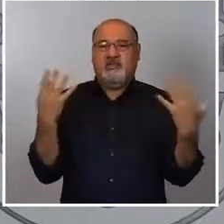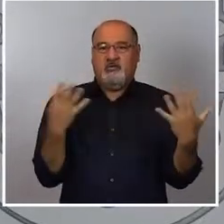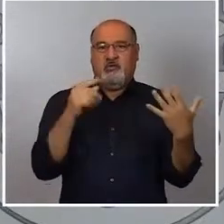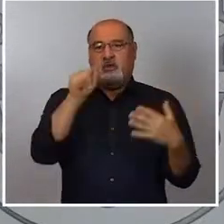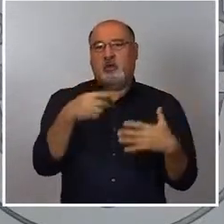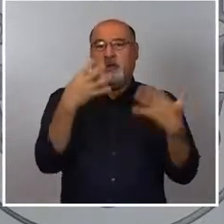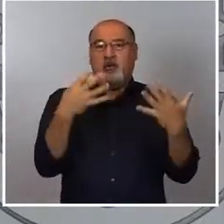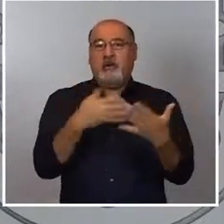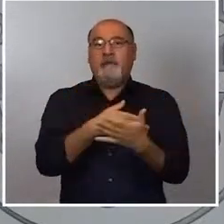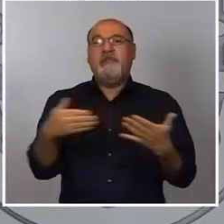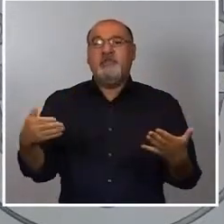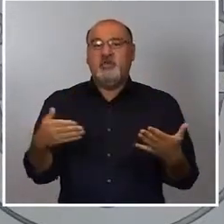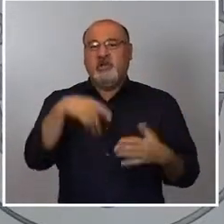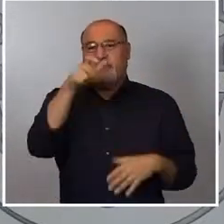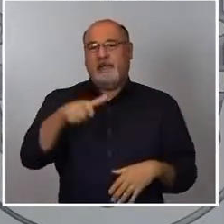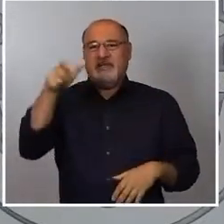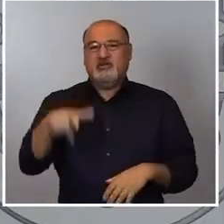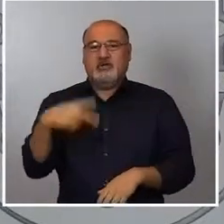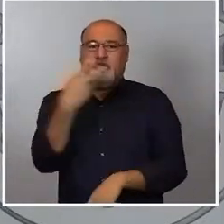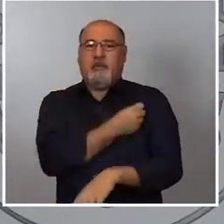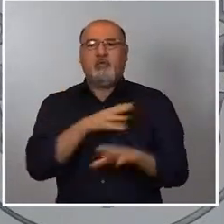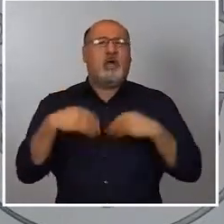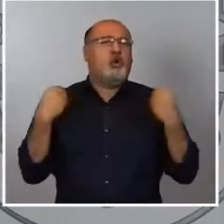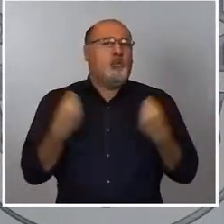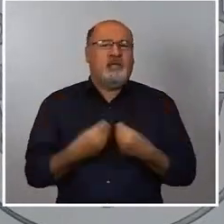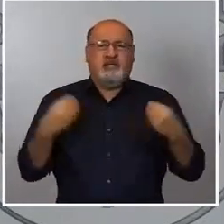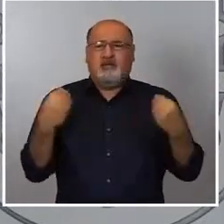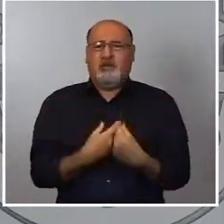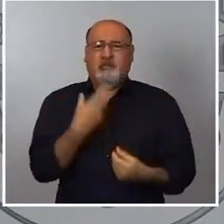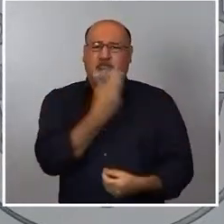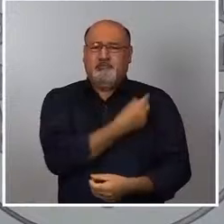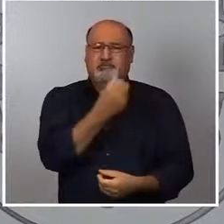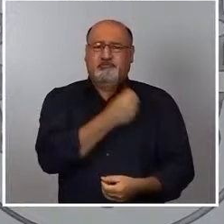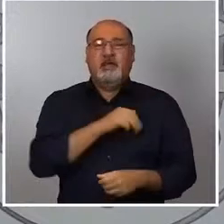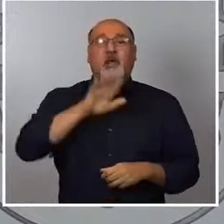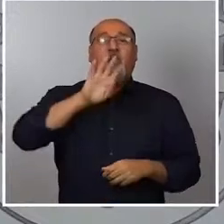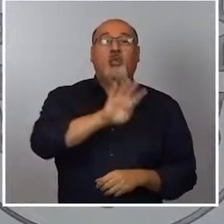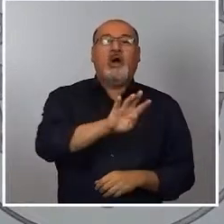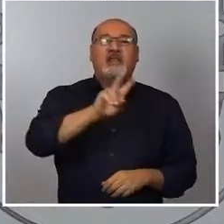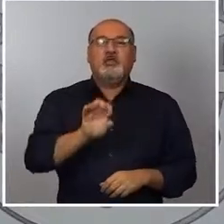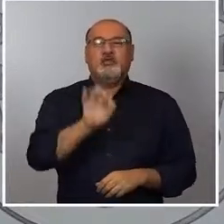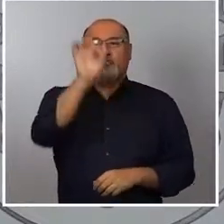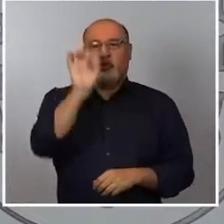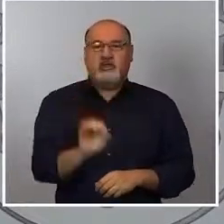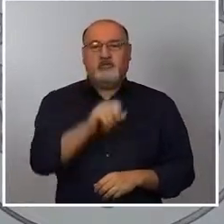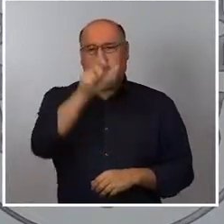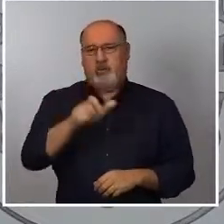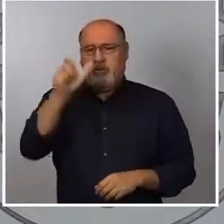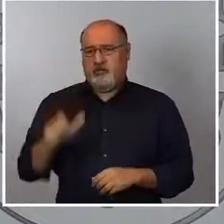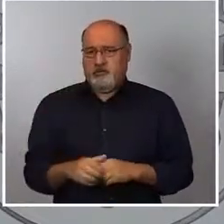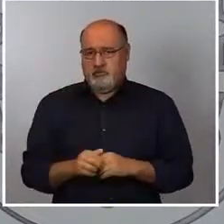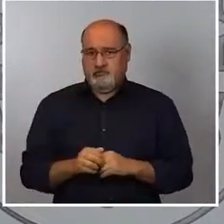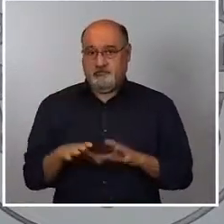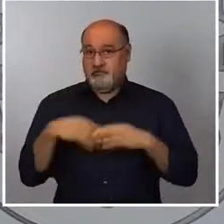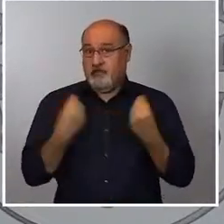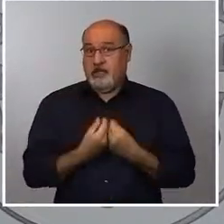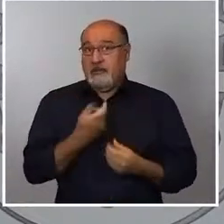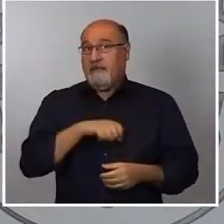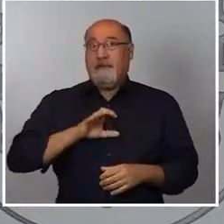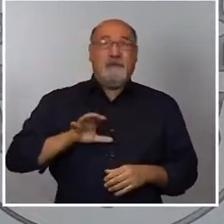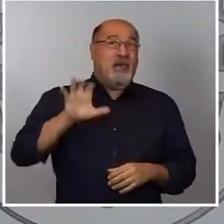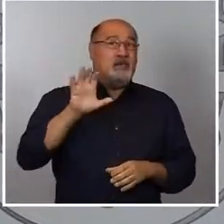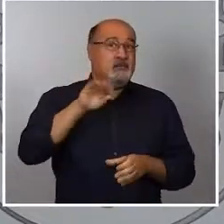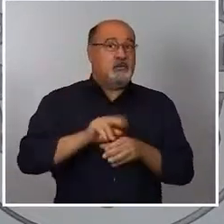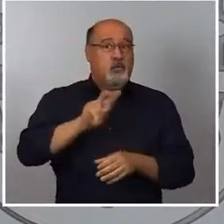con pautas completas es decir el 42 por ciento de la población estamos somos uno de los países que